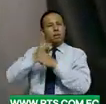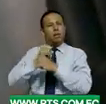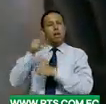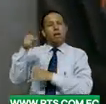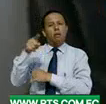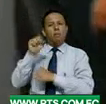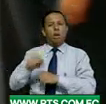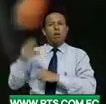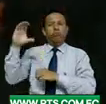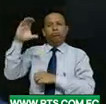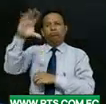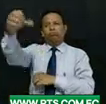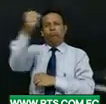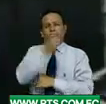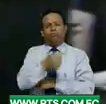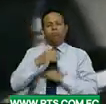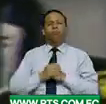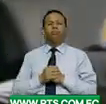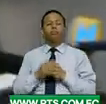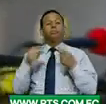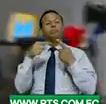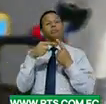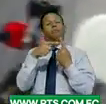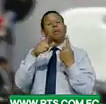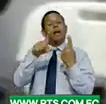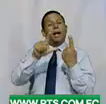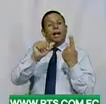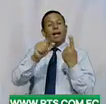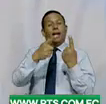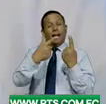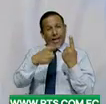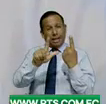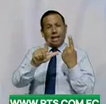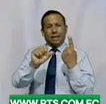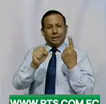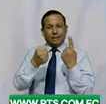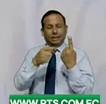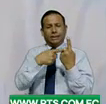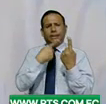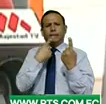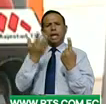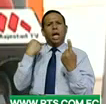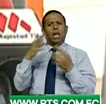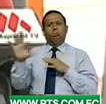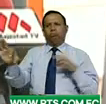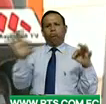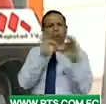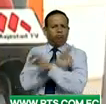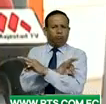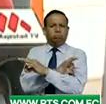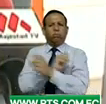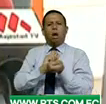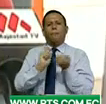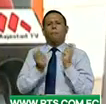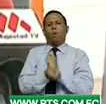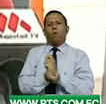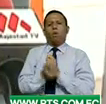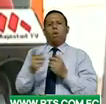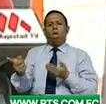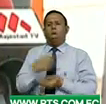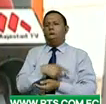A la orden de prisión preventiva que pesaba contra Jorge Glass, al haberse revocado la libertad provisional y por incumplir la presentación periódica